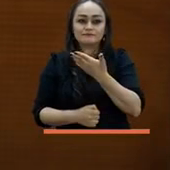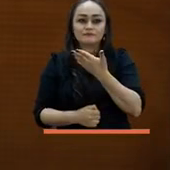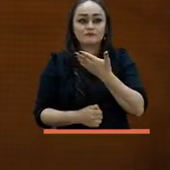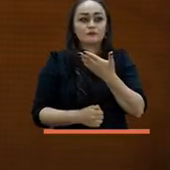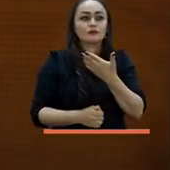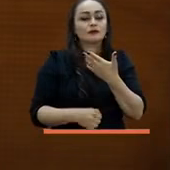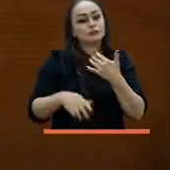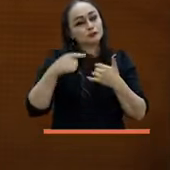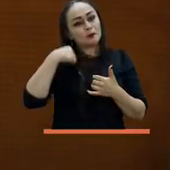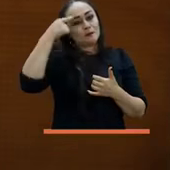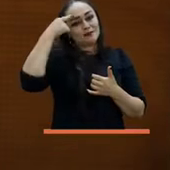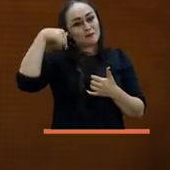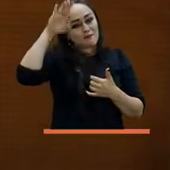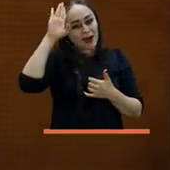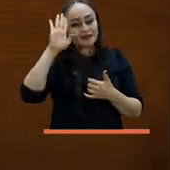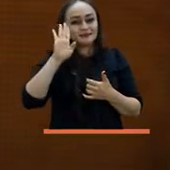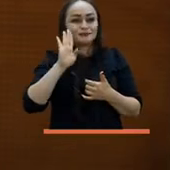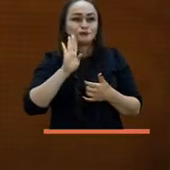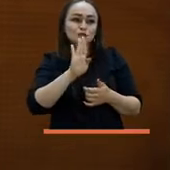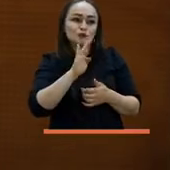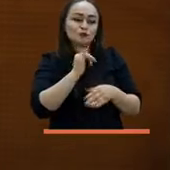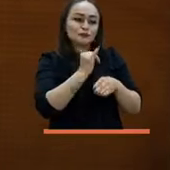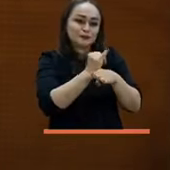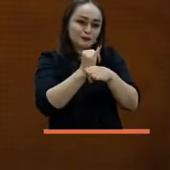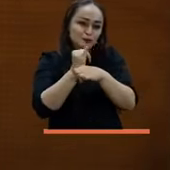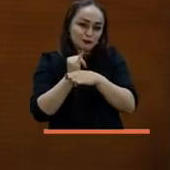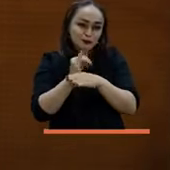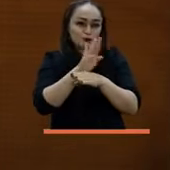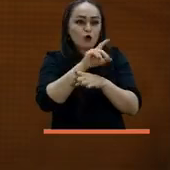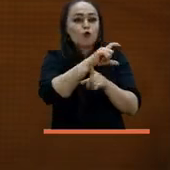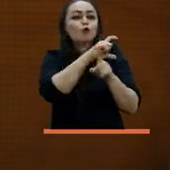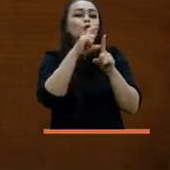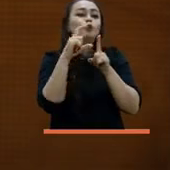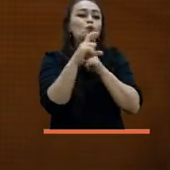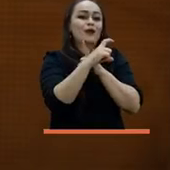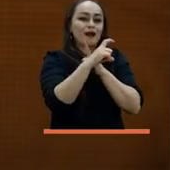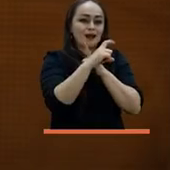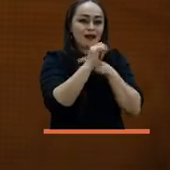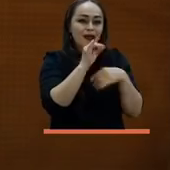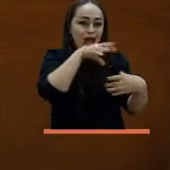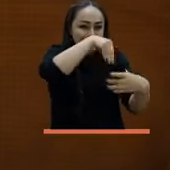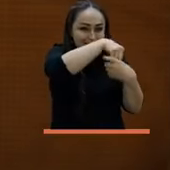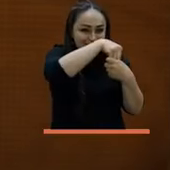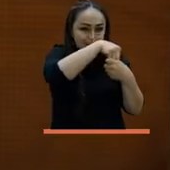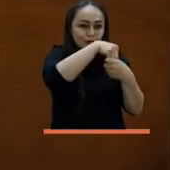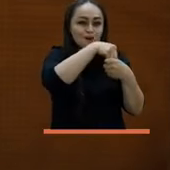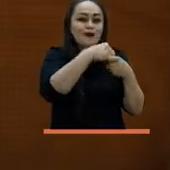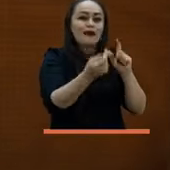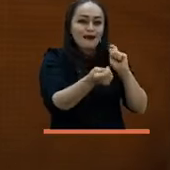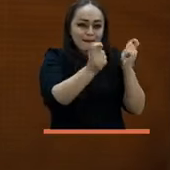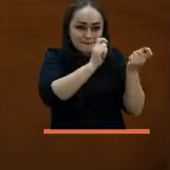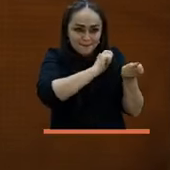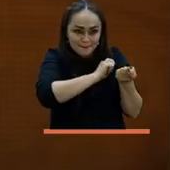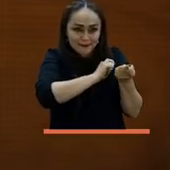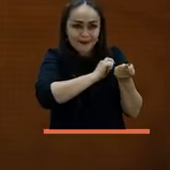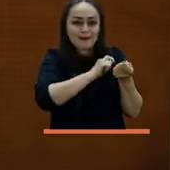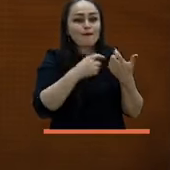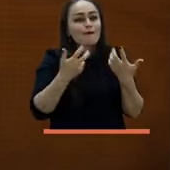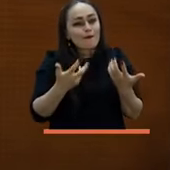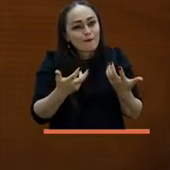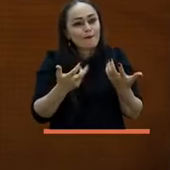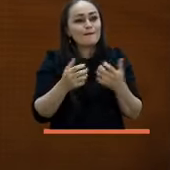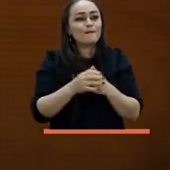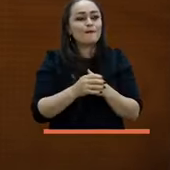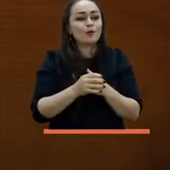de un cambio institucional es un cambio la cultura institucional si es pensar cómo podemos hacer un